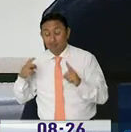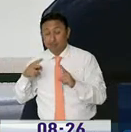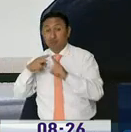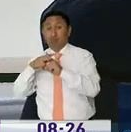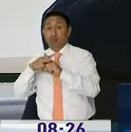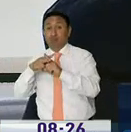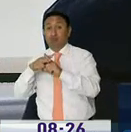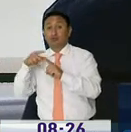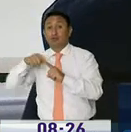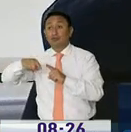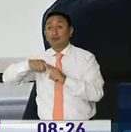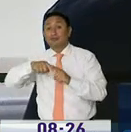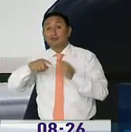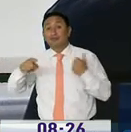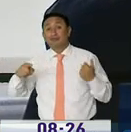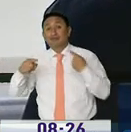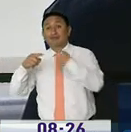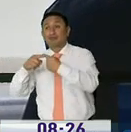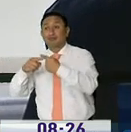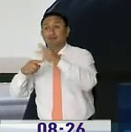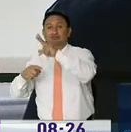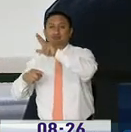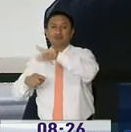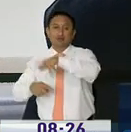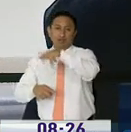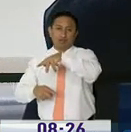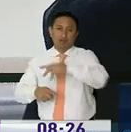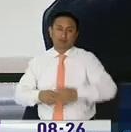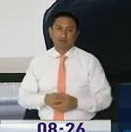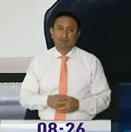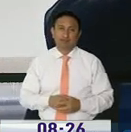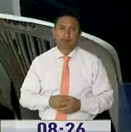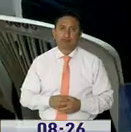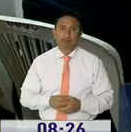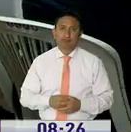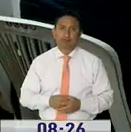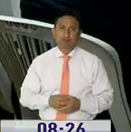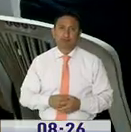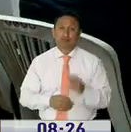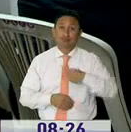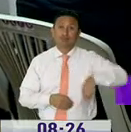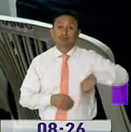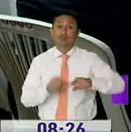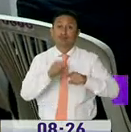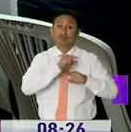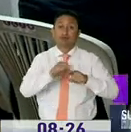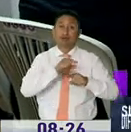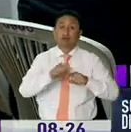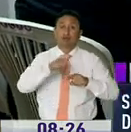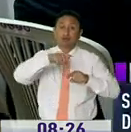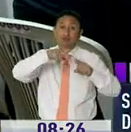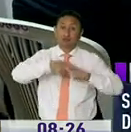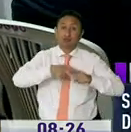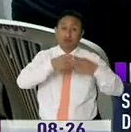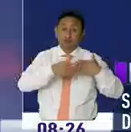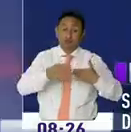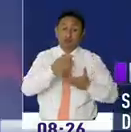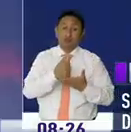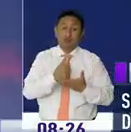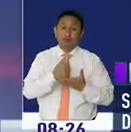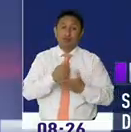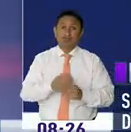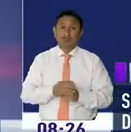está contemplado que puede ser hasta 3 meses. Los segmentos de crédito que entran en este beneficio